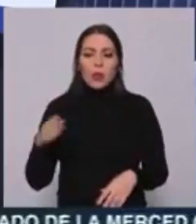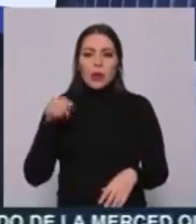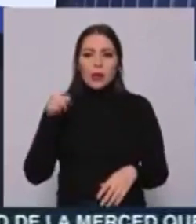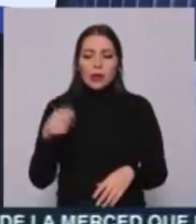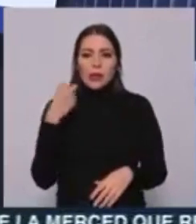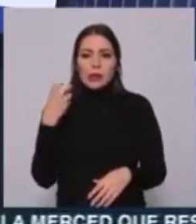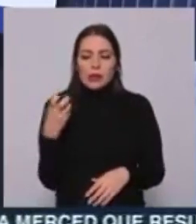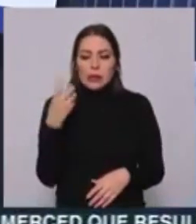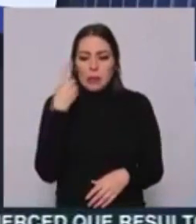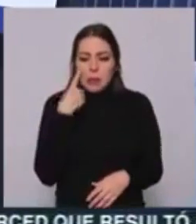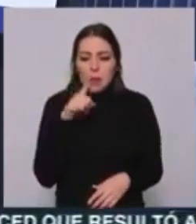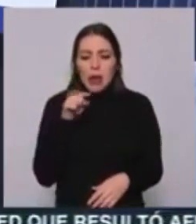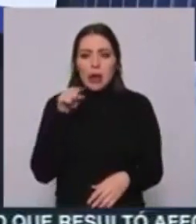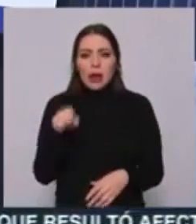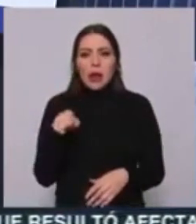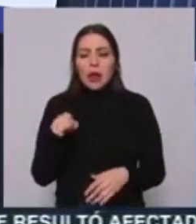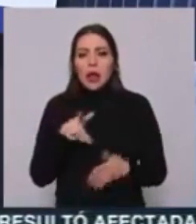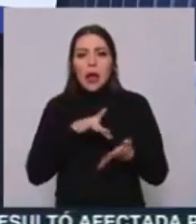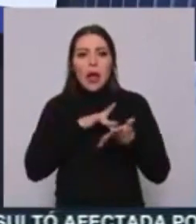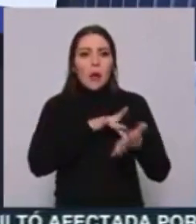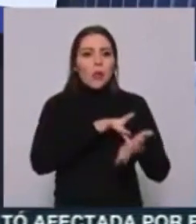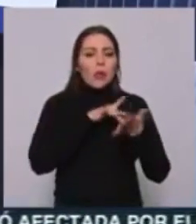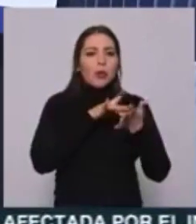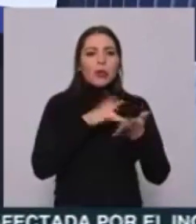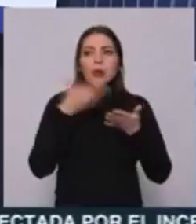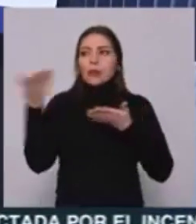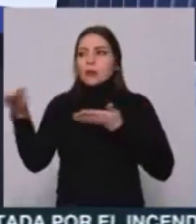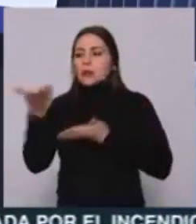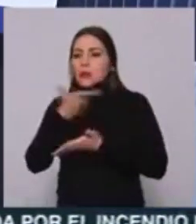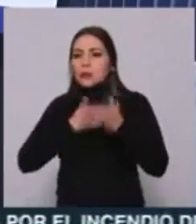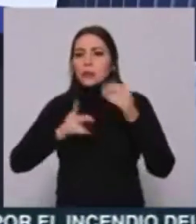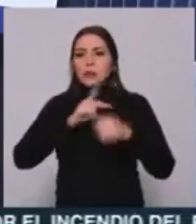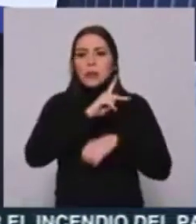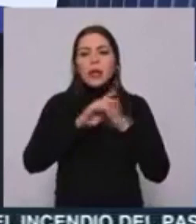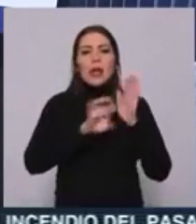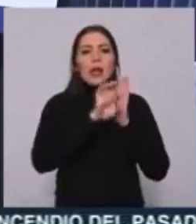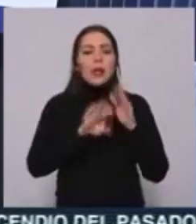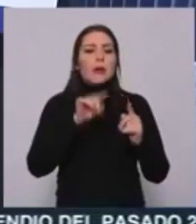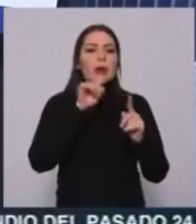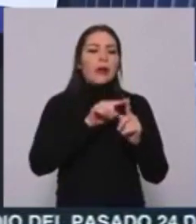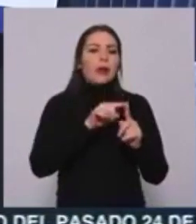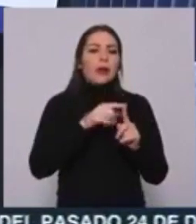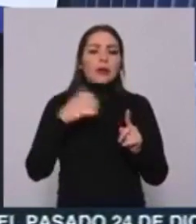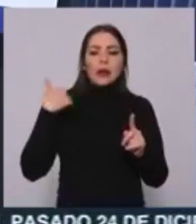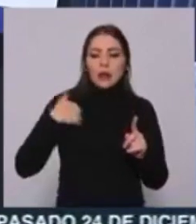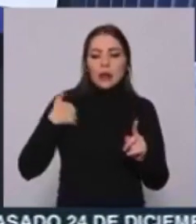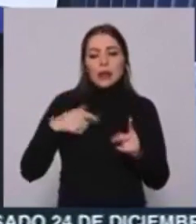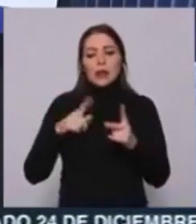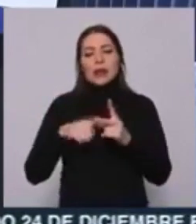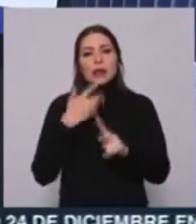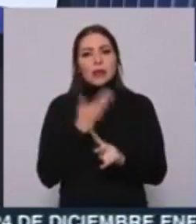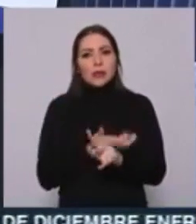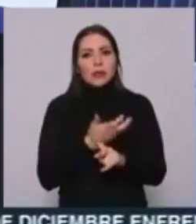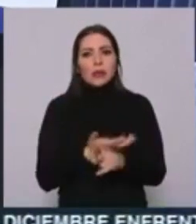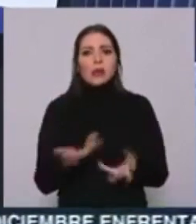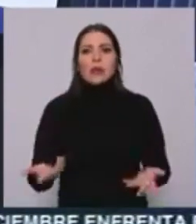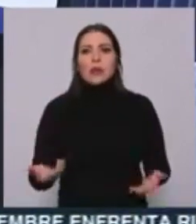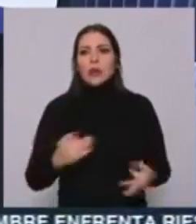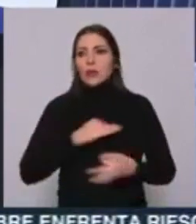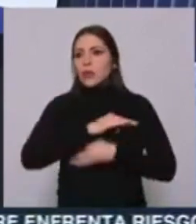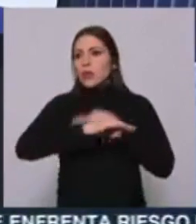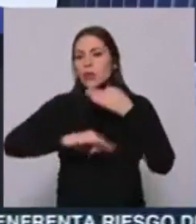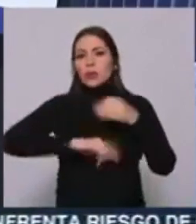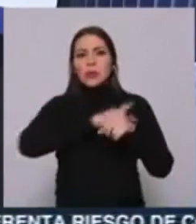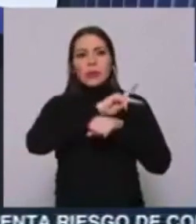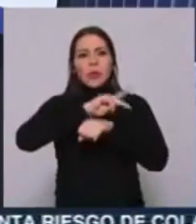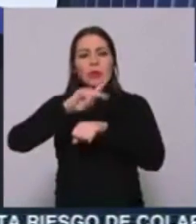espacio privilegiado para la cooperación triangular. Ahí está Canadá, está Estados Unidos y está toda nuestra gran patria de América Latina y el